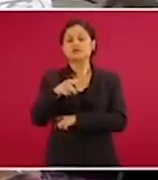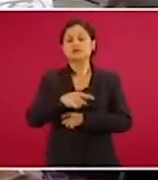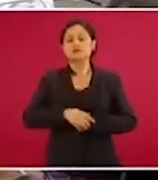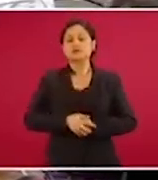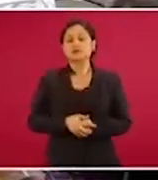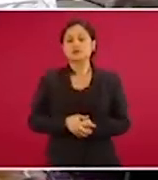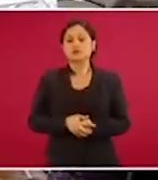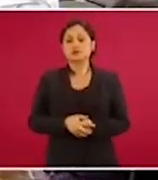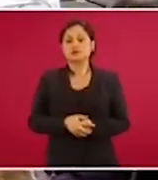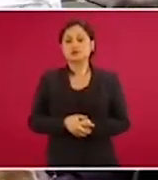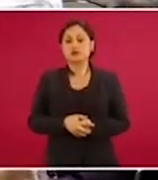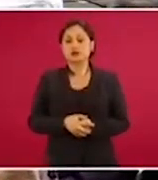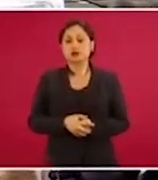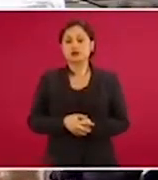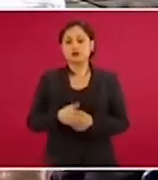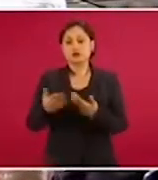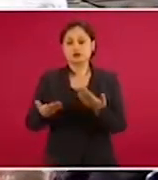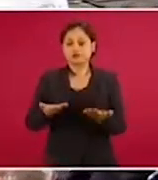proponiendo